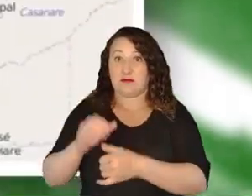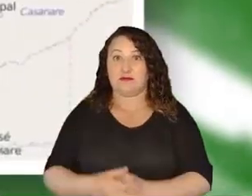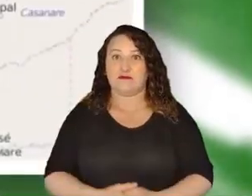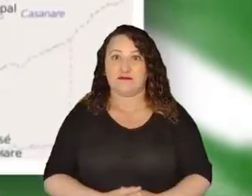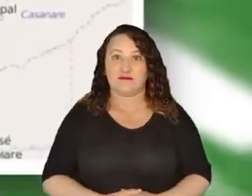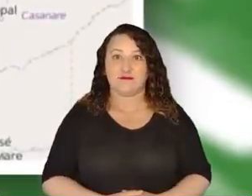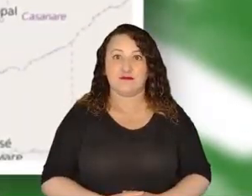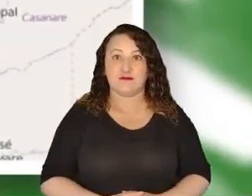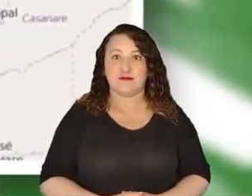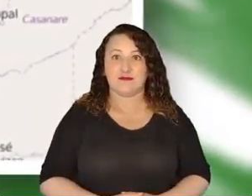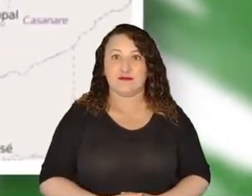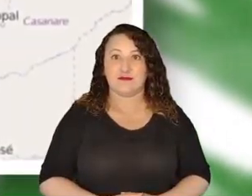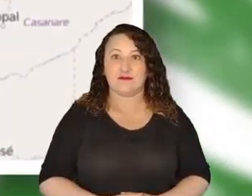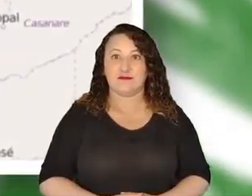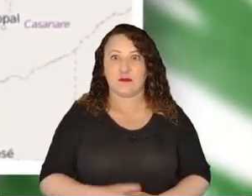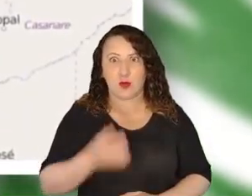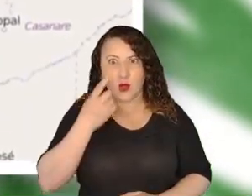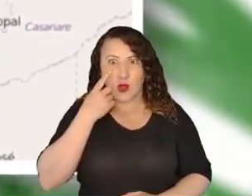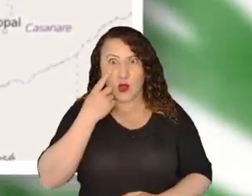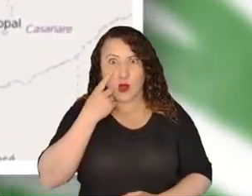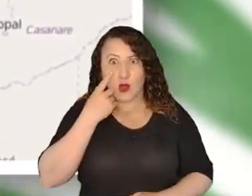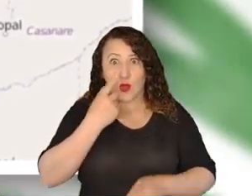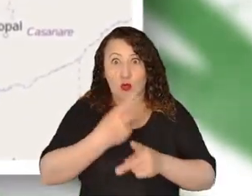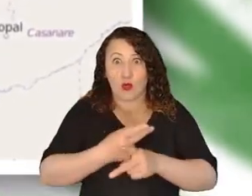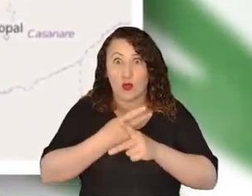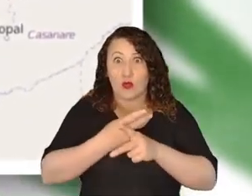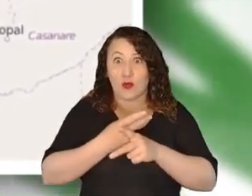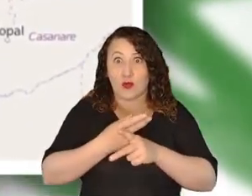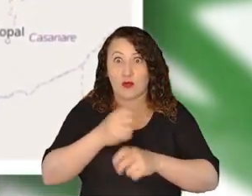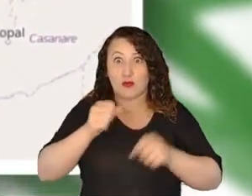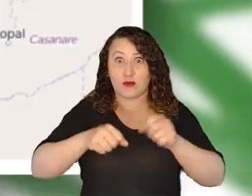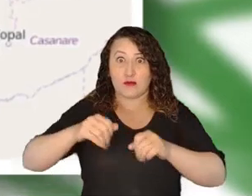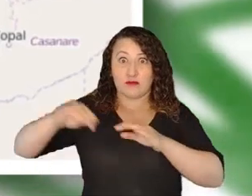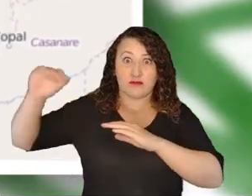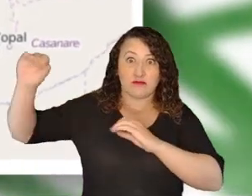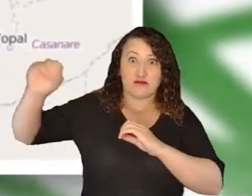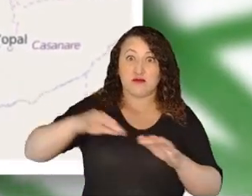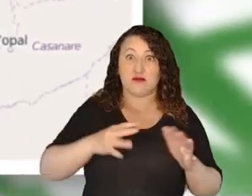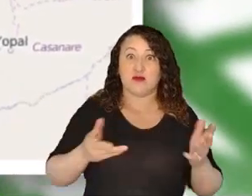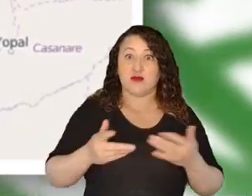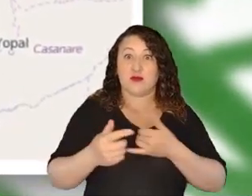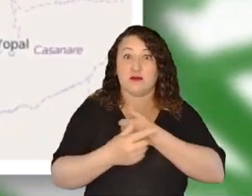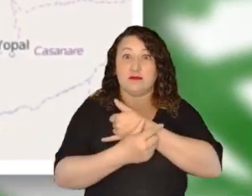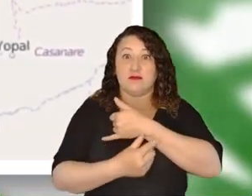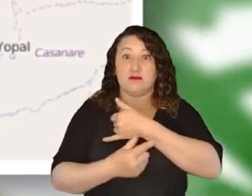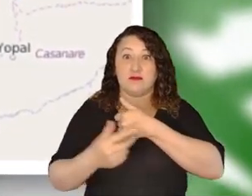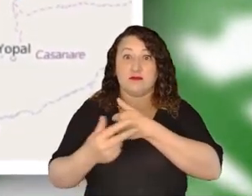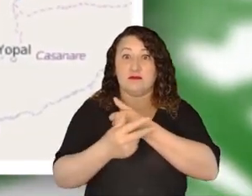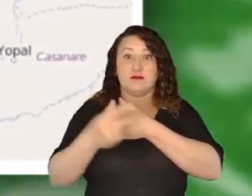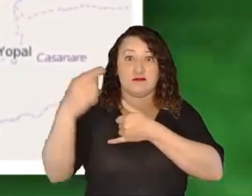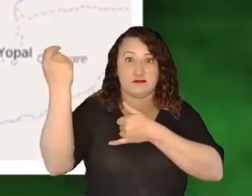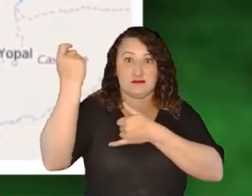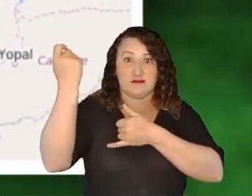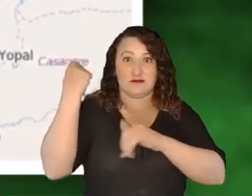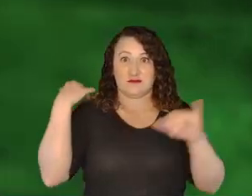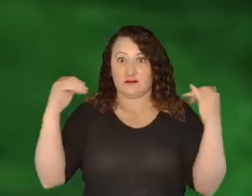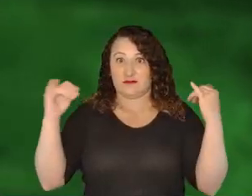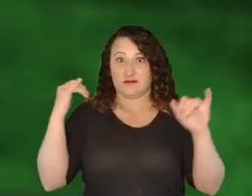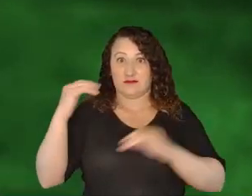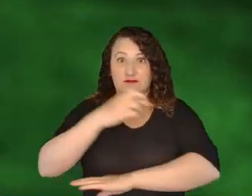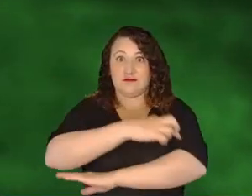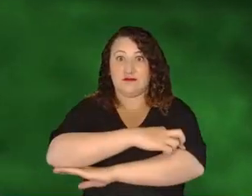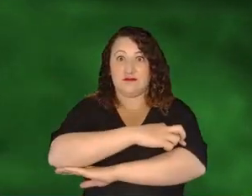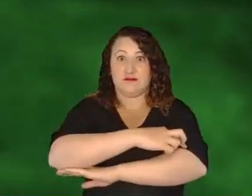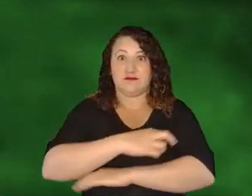máxima alerta por probabilidad de incendios en la región Caribe atención a los posibles